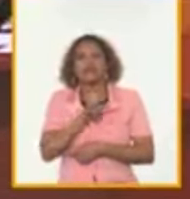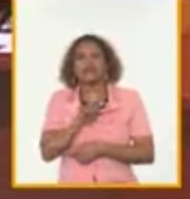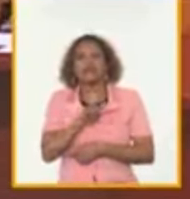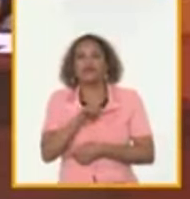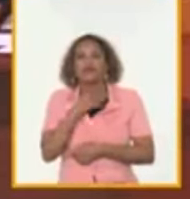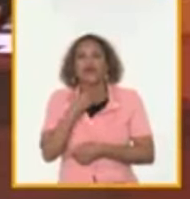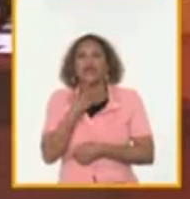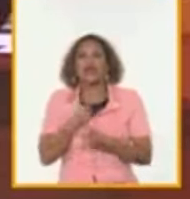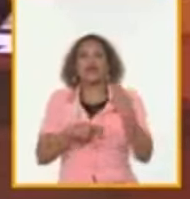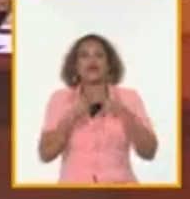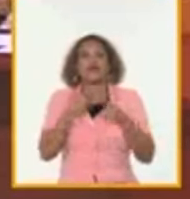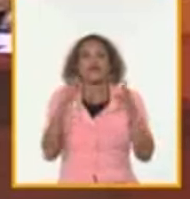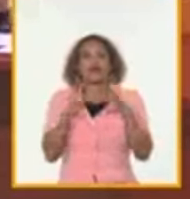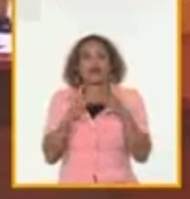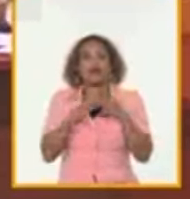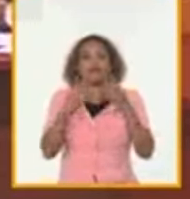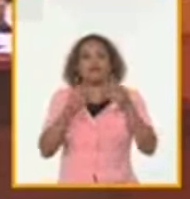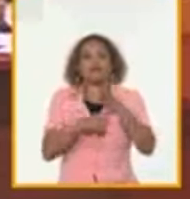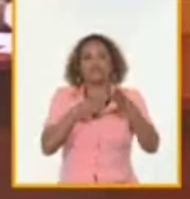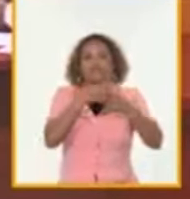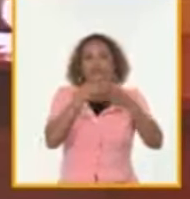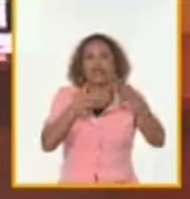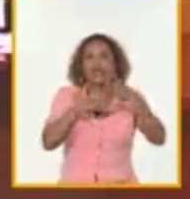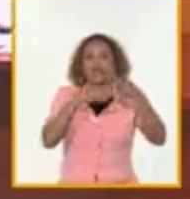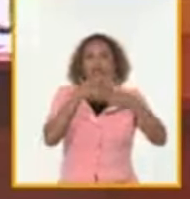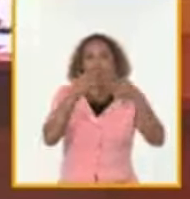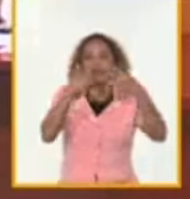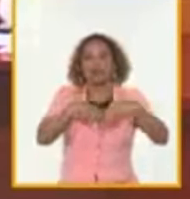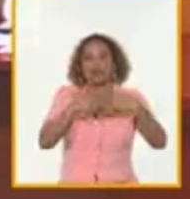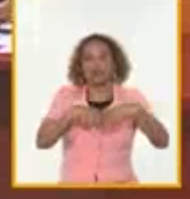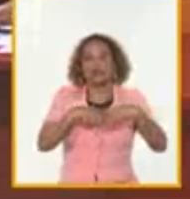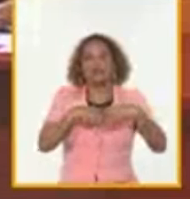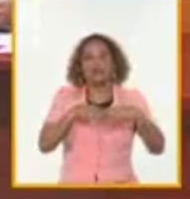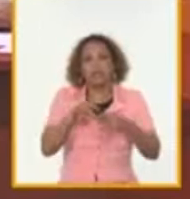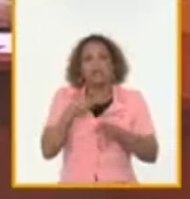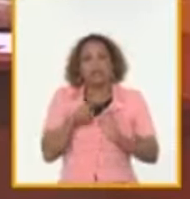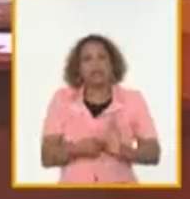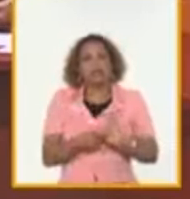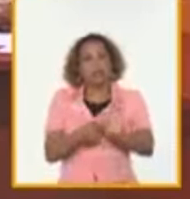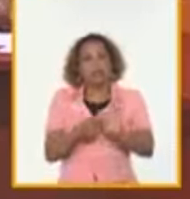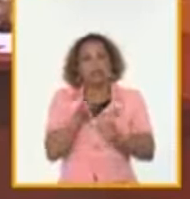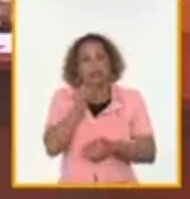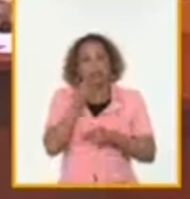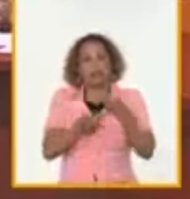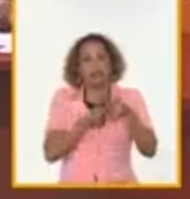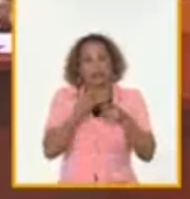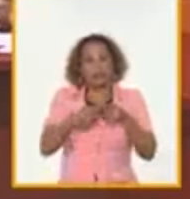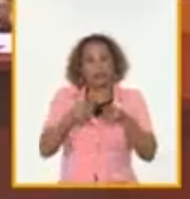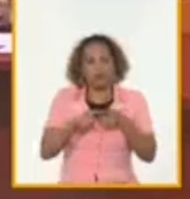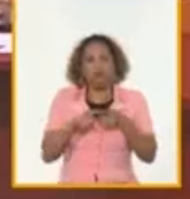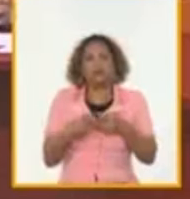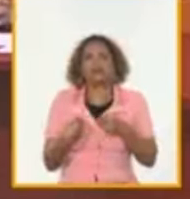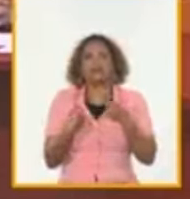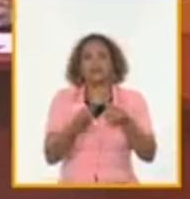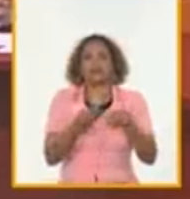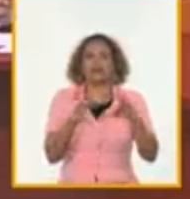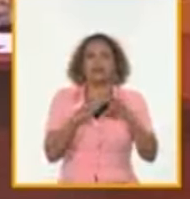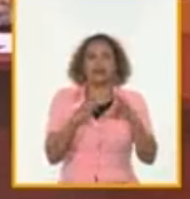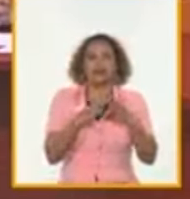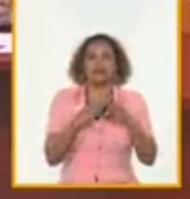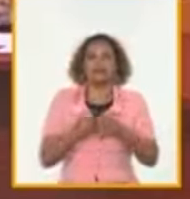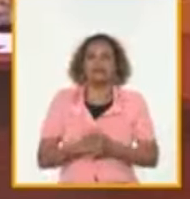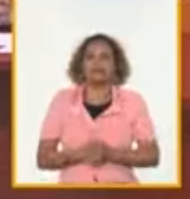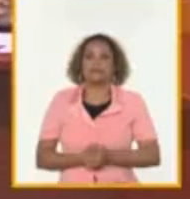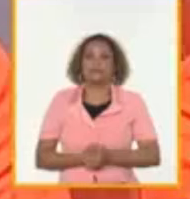haciendo algunas casas a estos productores están demostrando que se pueden hacer cosas ahí en la en la producción agrícola aquí en el en el